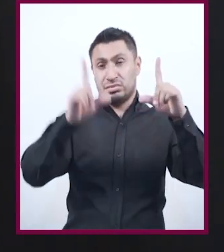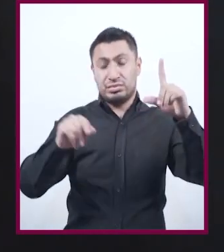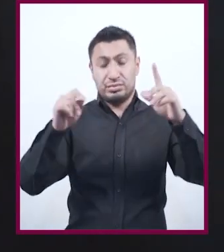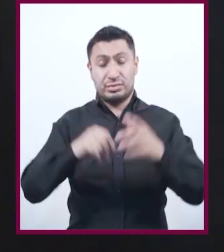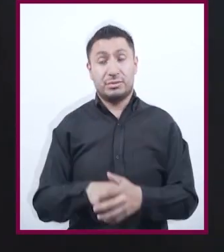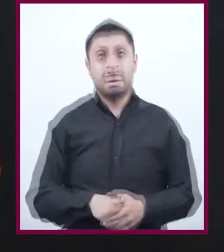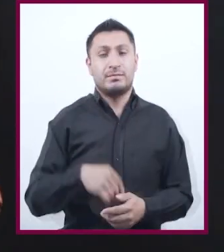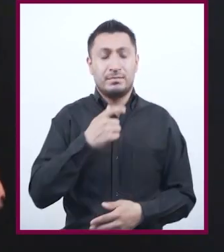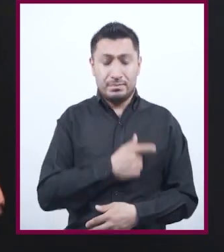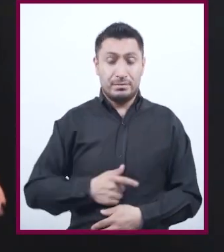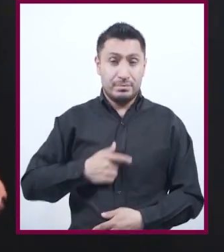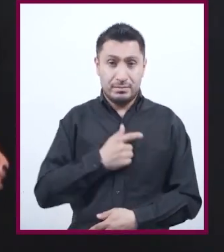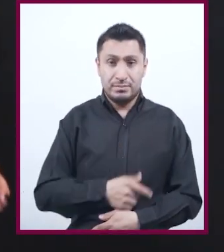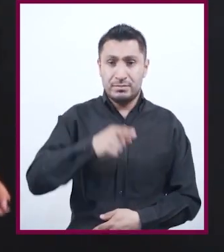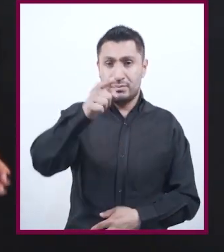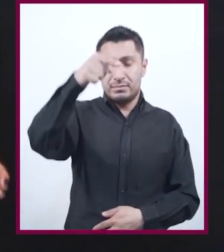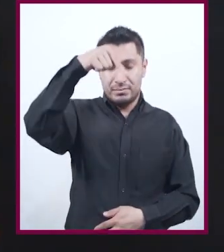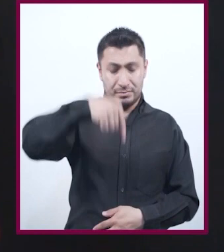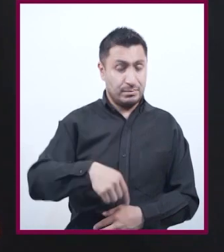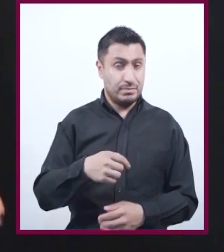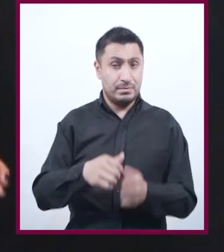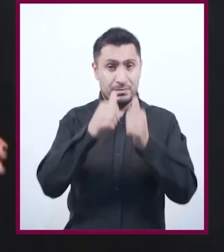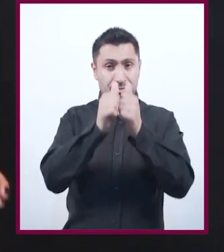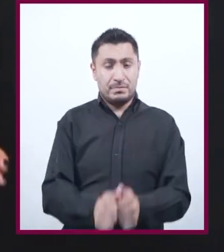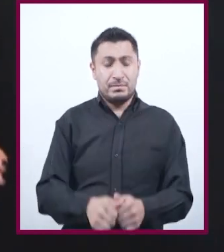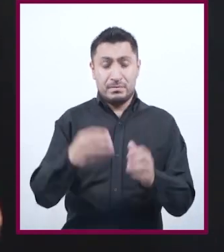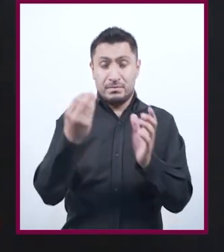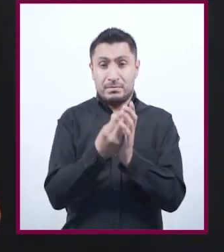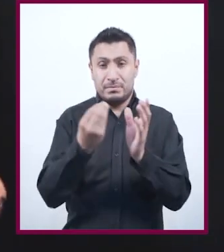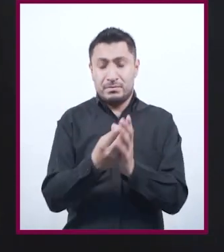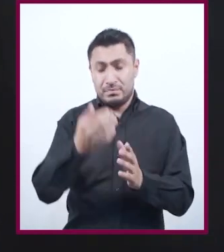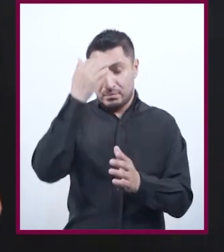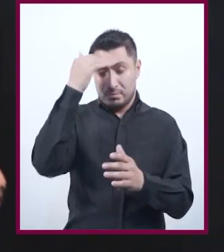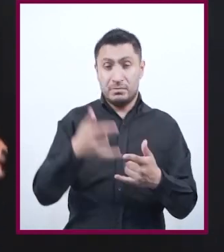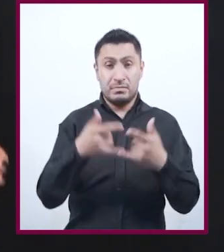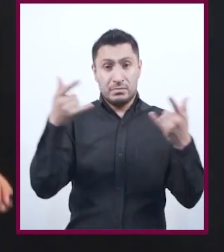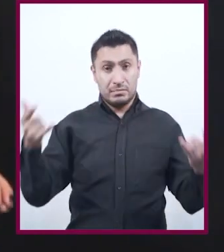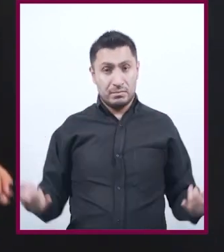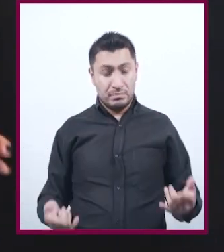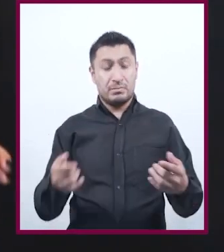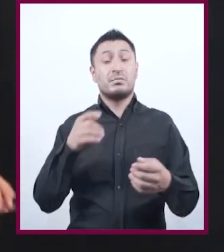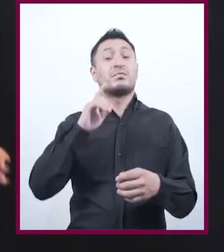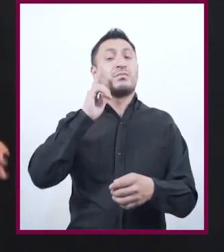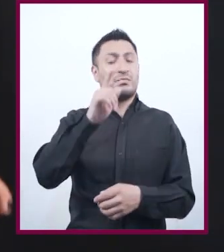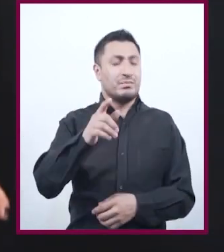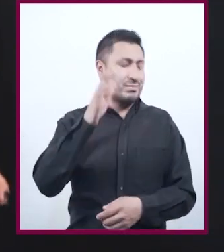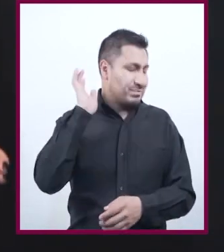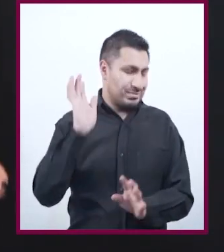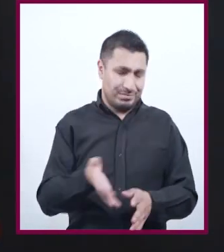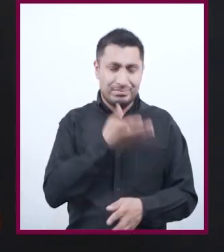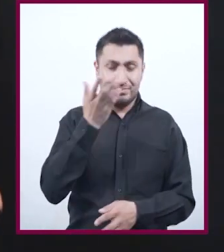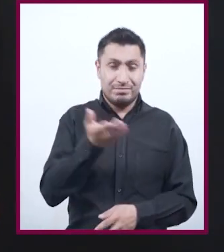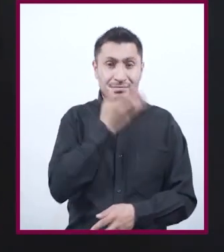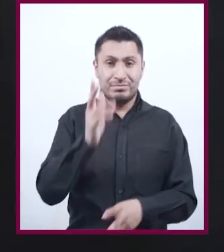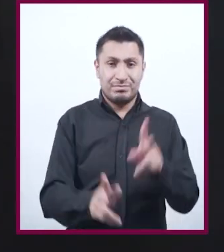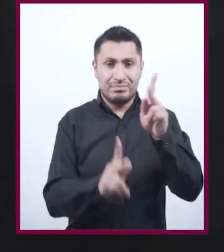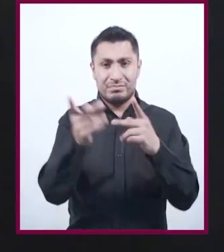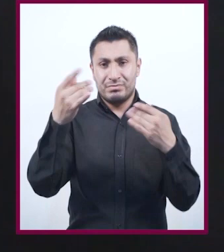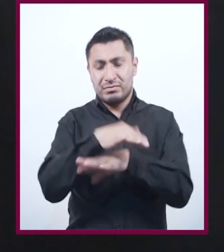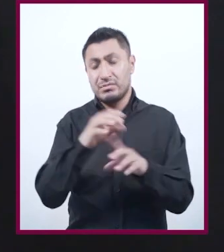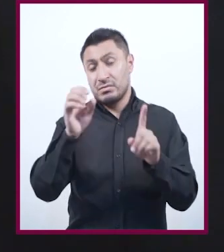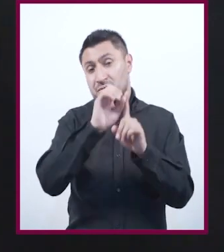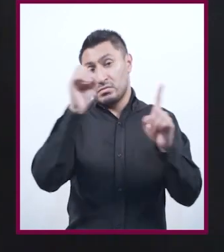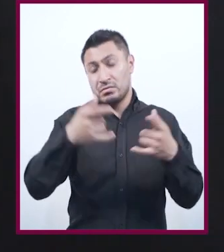hayas acompañado en este programa de Conciencia Histórica, en el que, como ya es costumbre, hemos hablado de procesos históricos que nos ayudan a